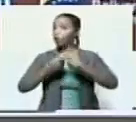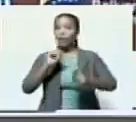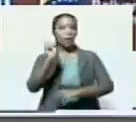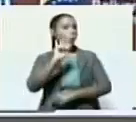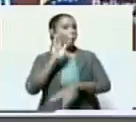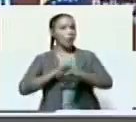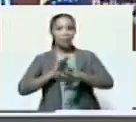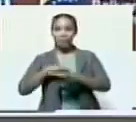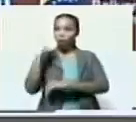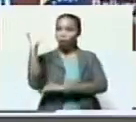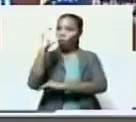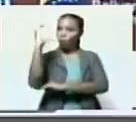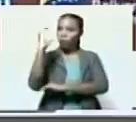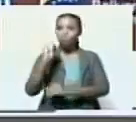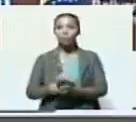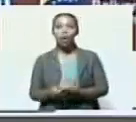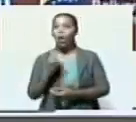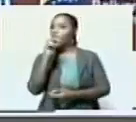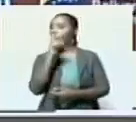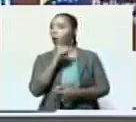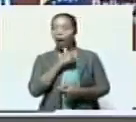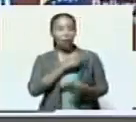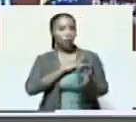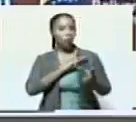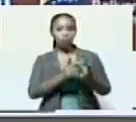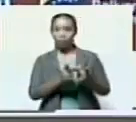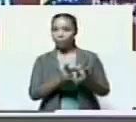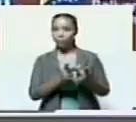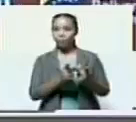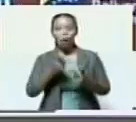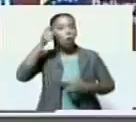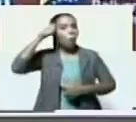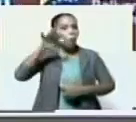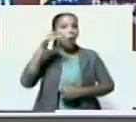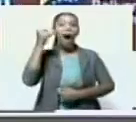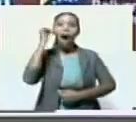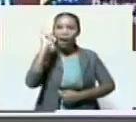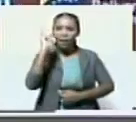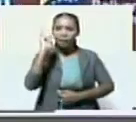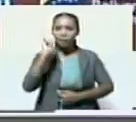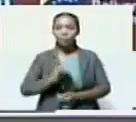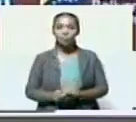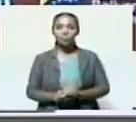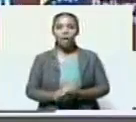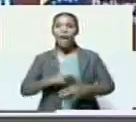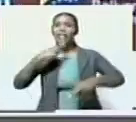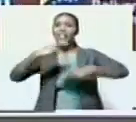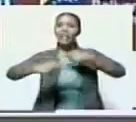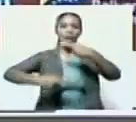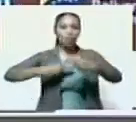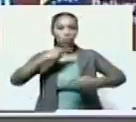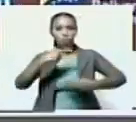Colombia. No hay voluntad. Un pueblo que tiene una revolución